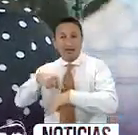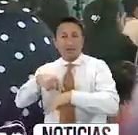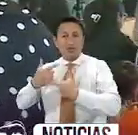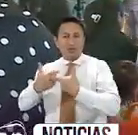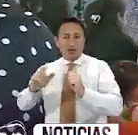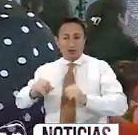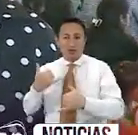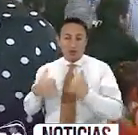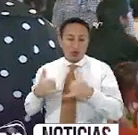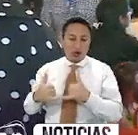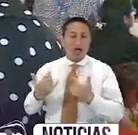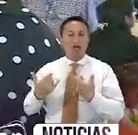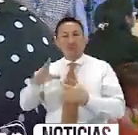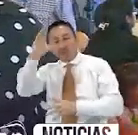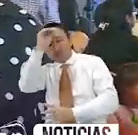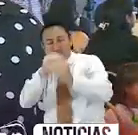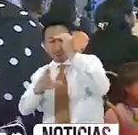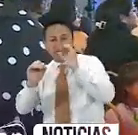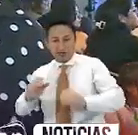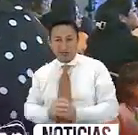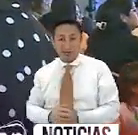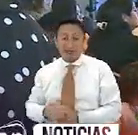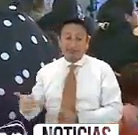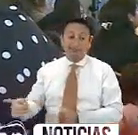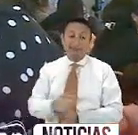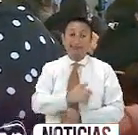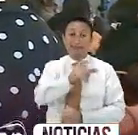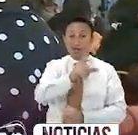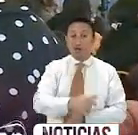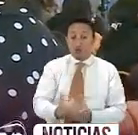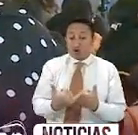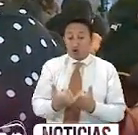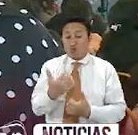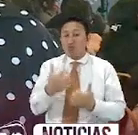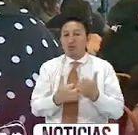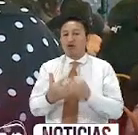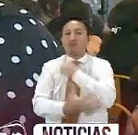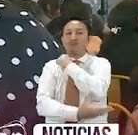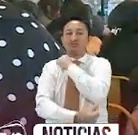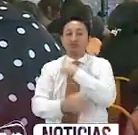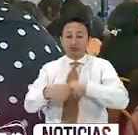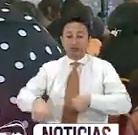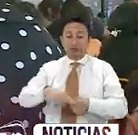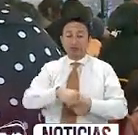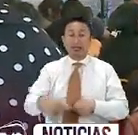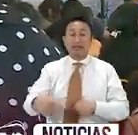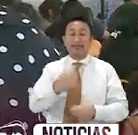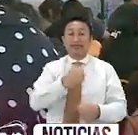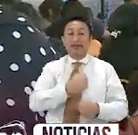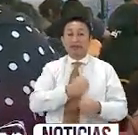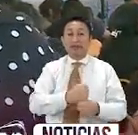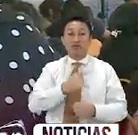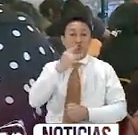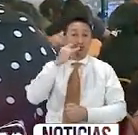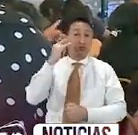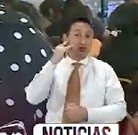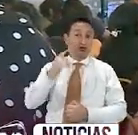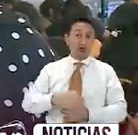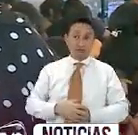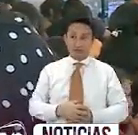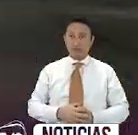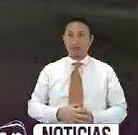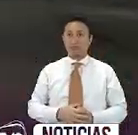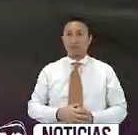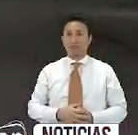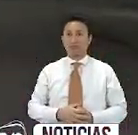libre, jugando, recreándose, pero penosamente la pobreza y la precariedad de la vida está arrebatando los sueños y las aspiraciones de nuestros niños